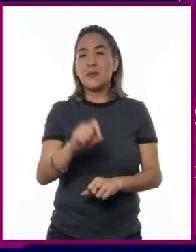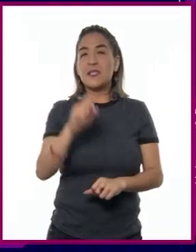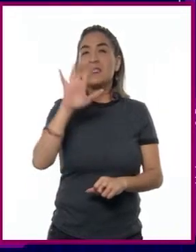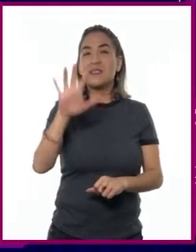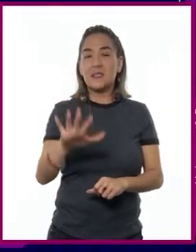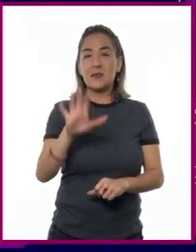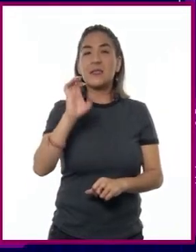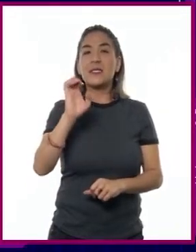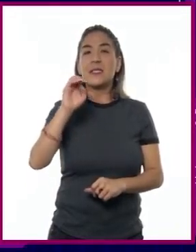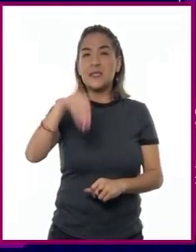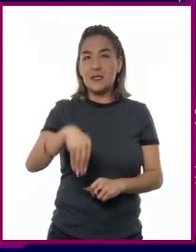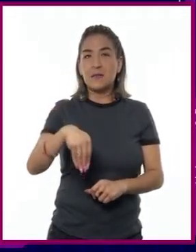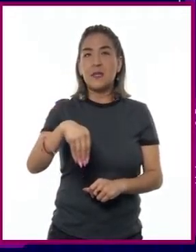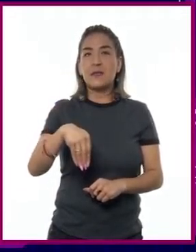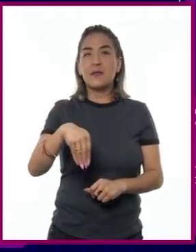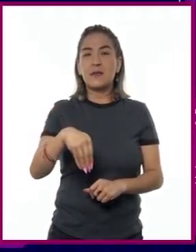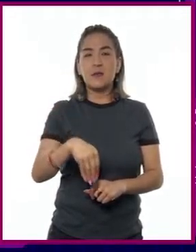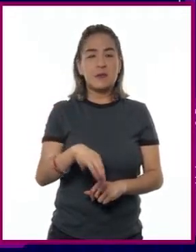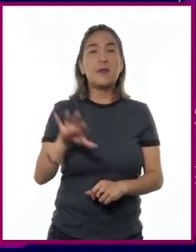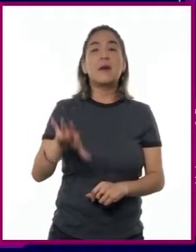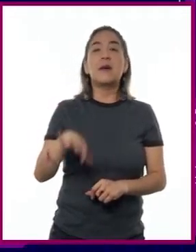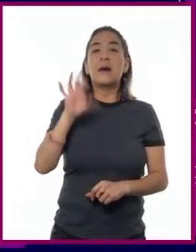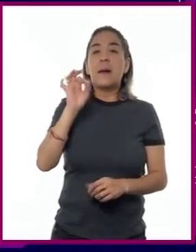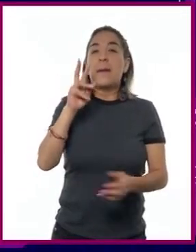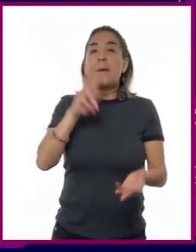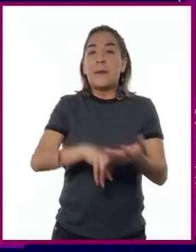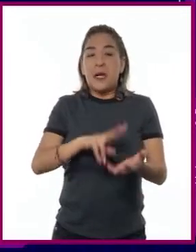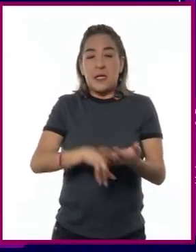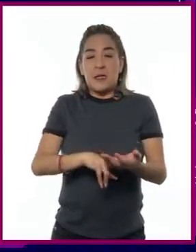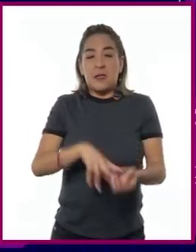0.625 centímetros, se obtiene